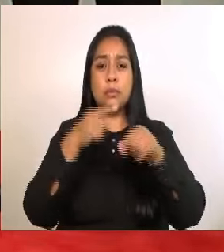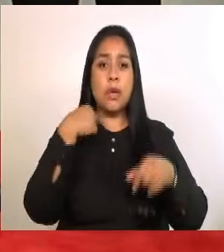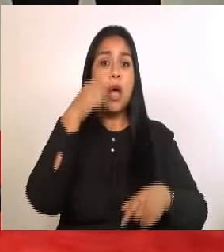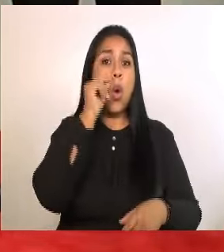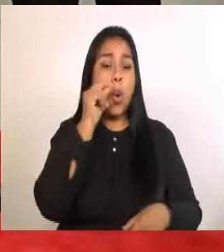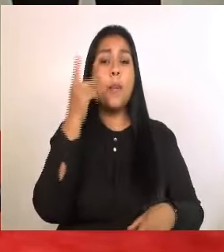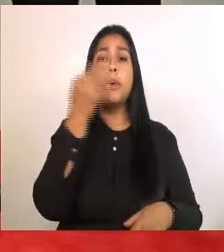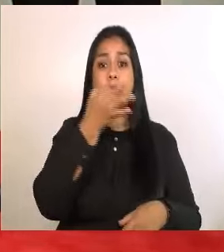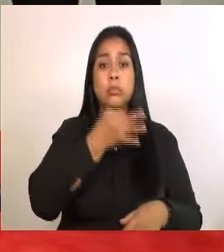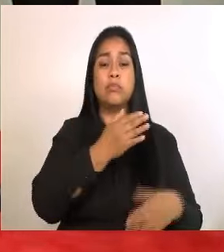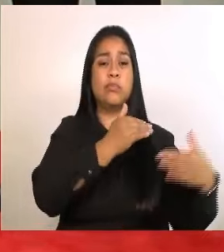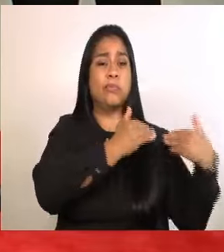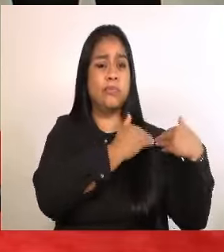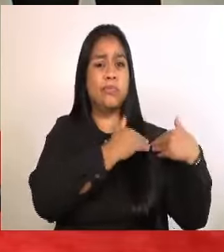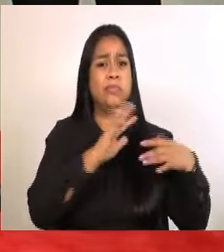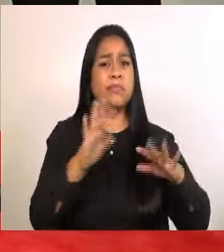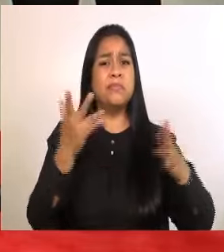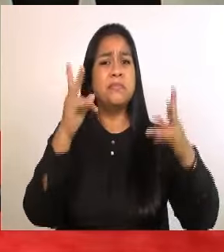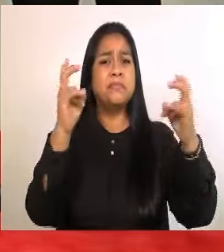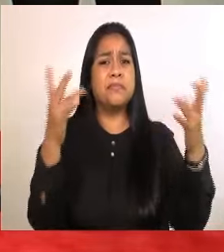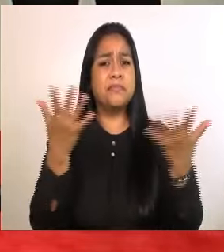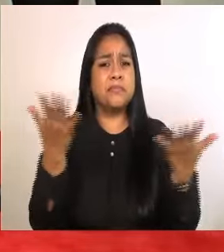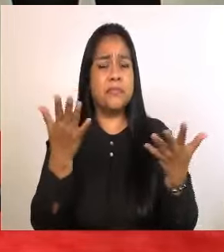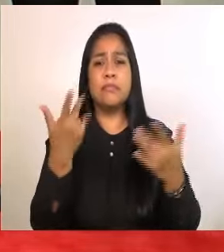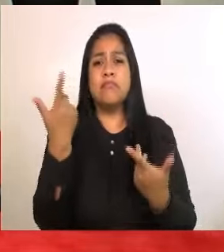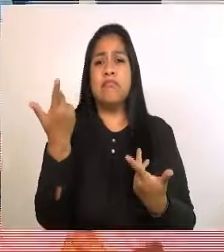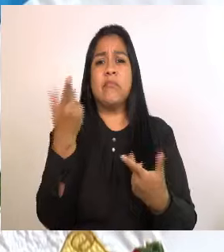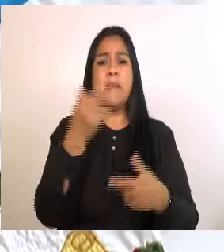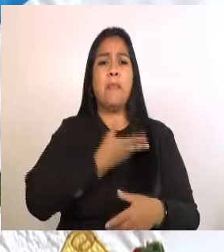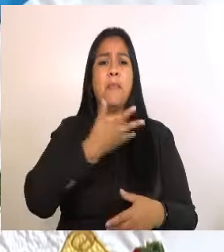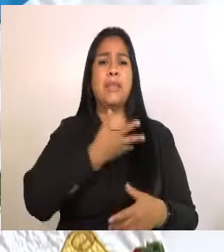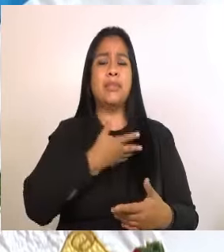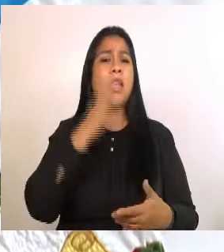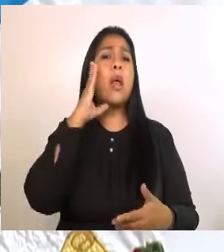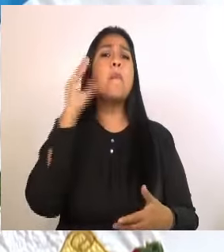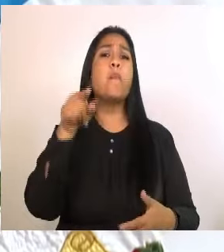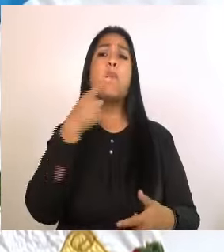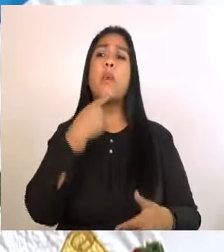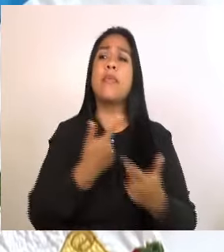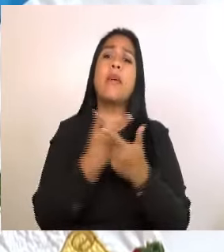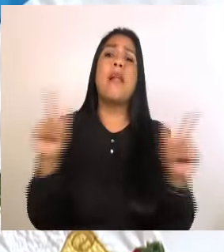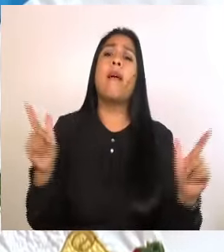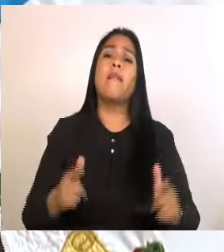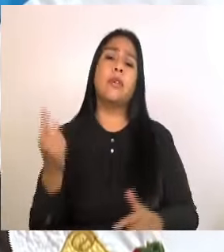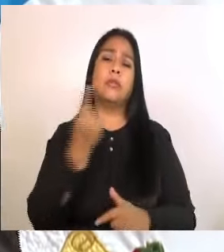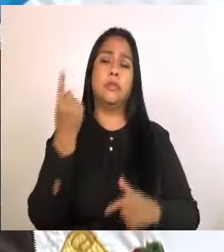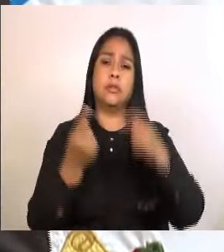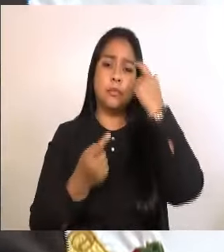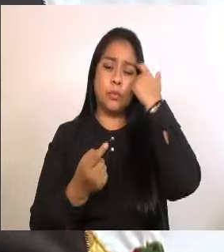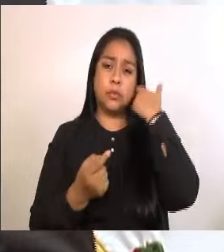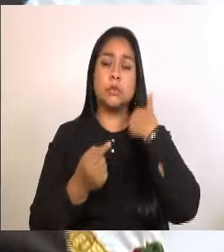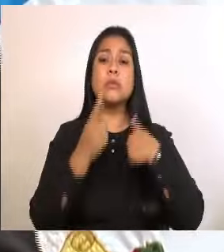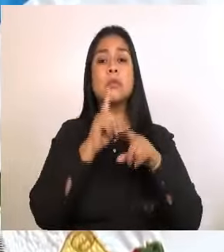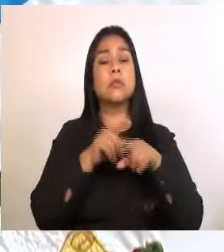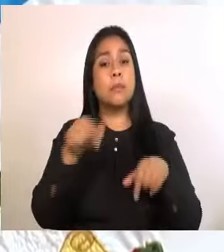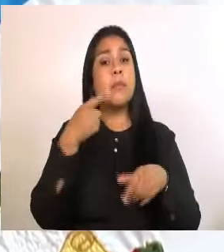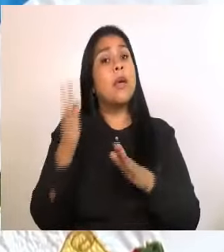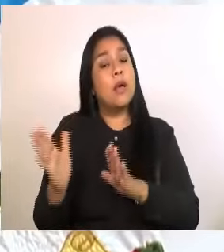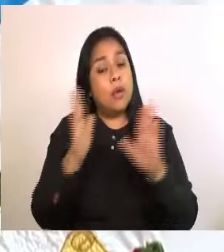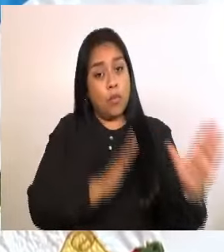mujeres por cargos infundados, simplemente por ejercer sus libertades fundamentales.